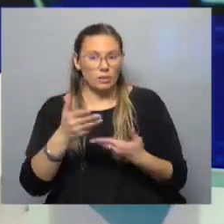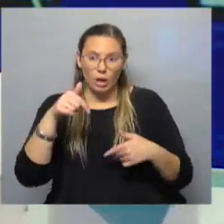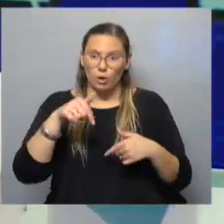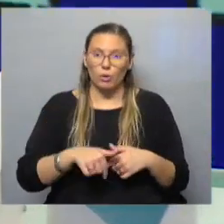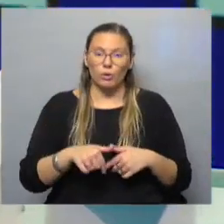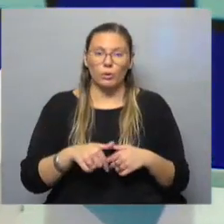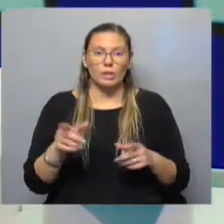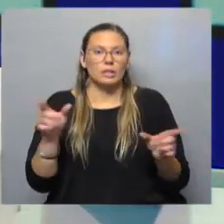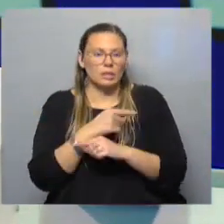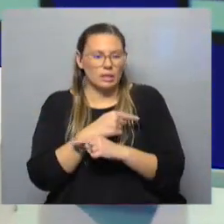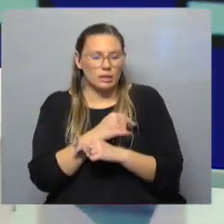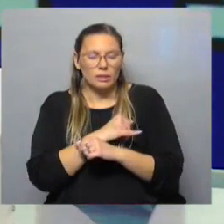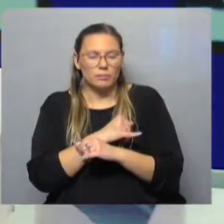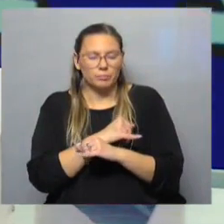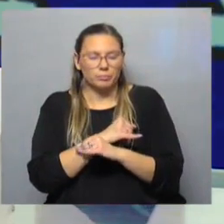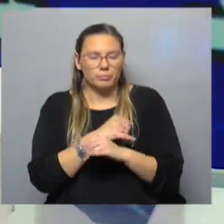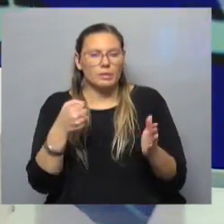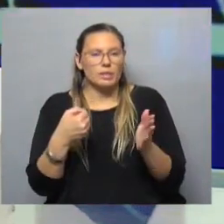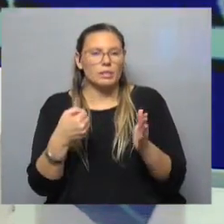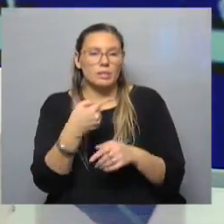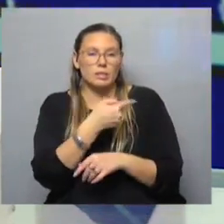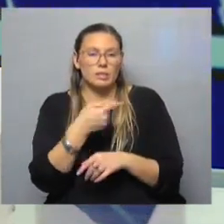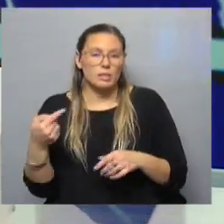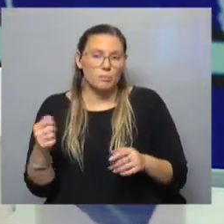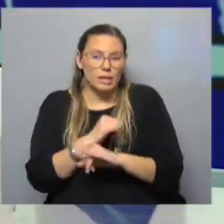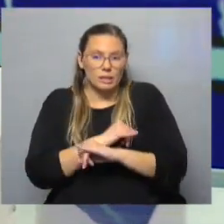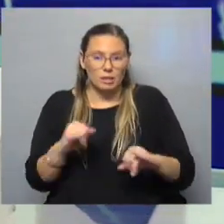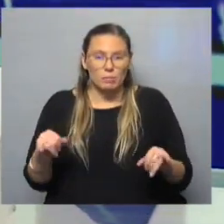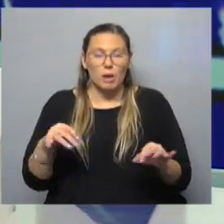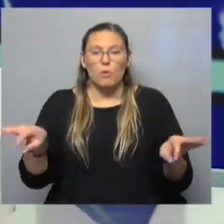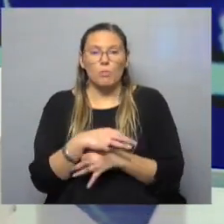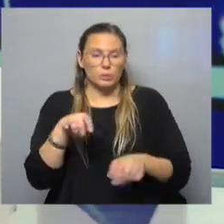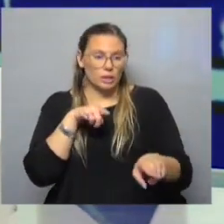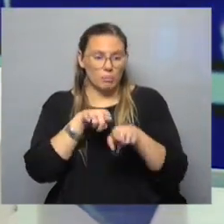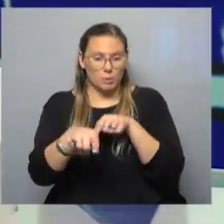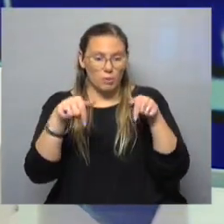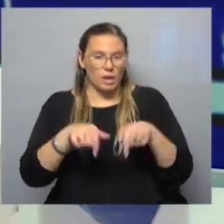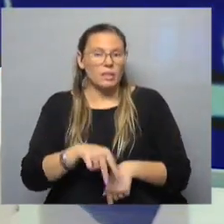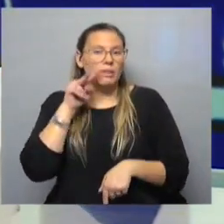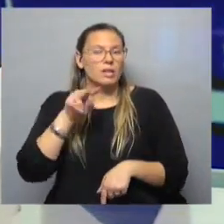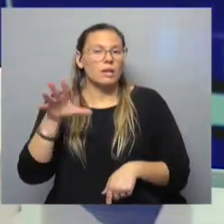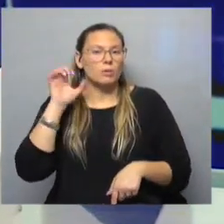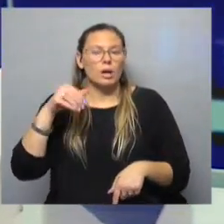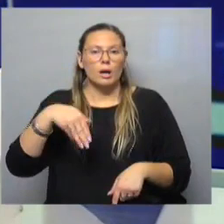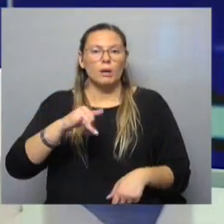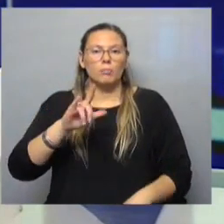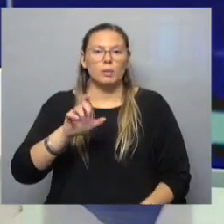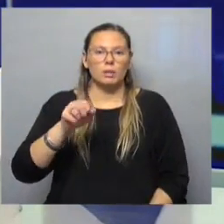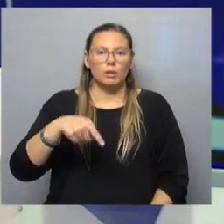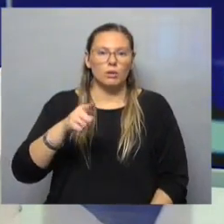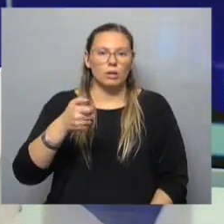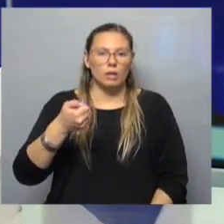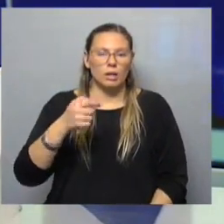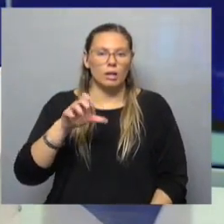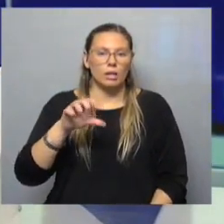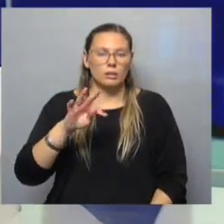hoy vamos a terminar la semana con música en vivo. Vamos a tener el placer de escuchar acá en el estudio y de verlos a los Milongas Extremas, que